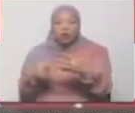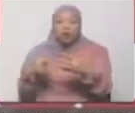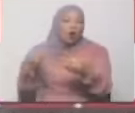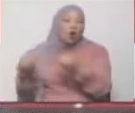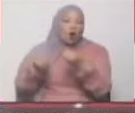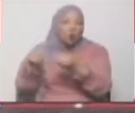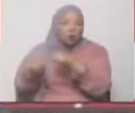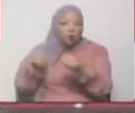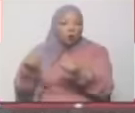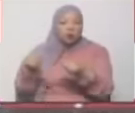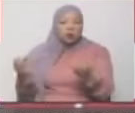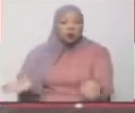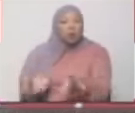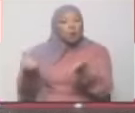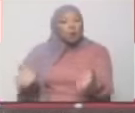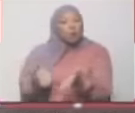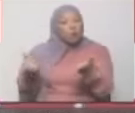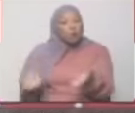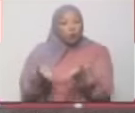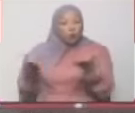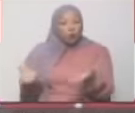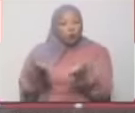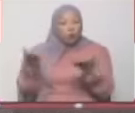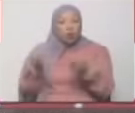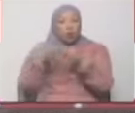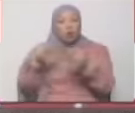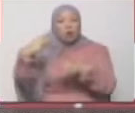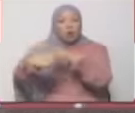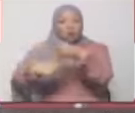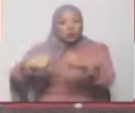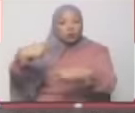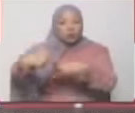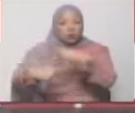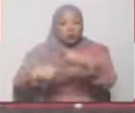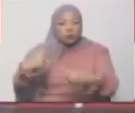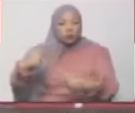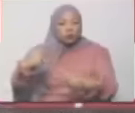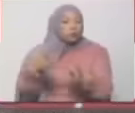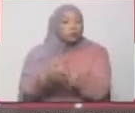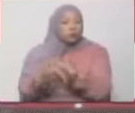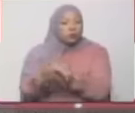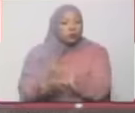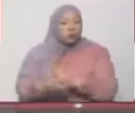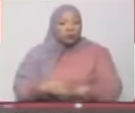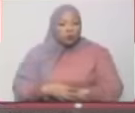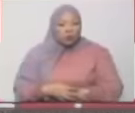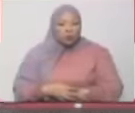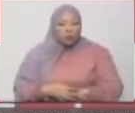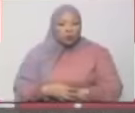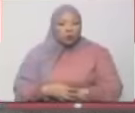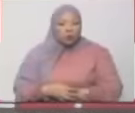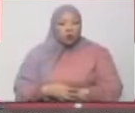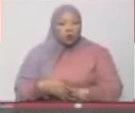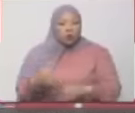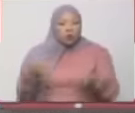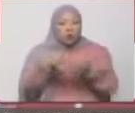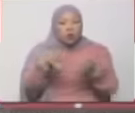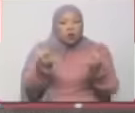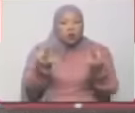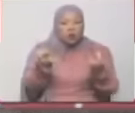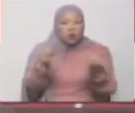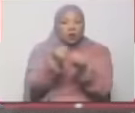a impulsar con mayor fuerza todo el proceso de construcción de la nueva